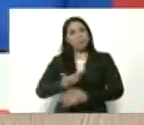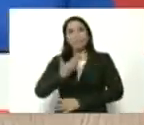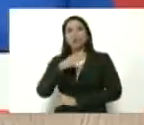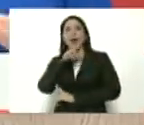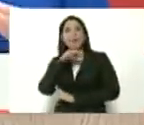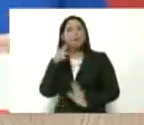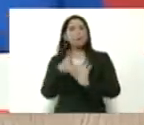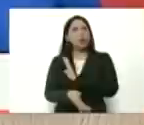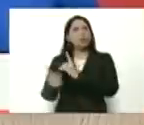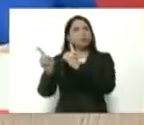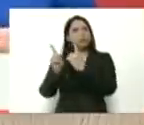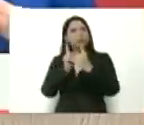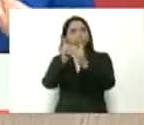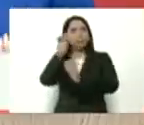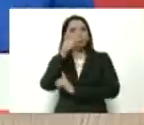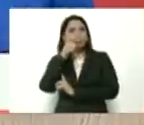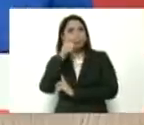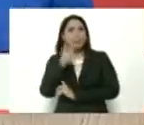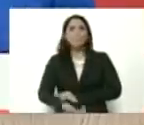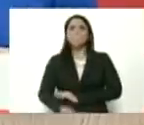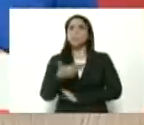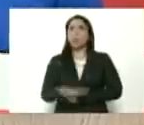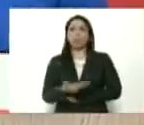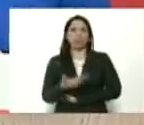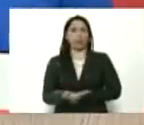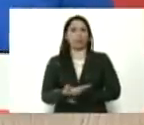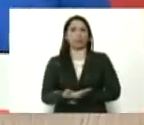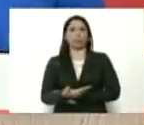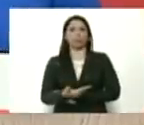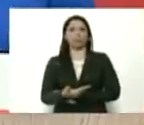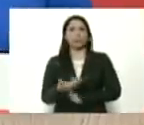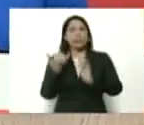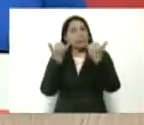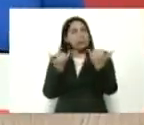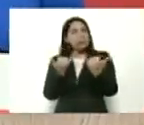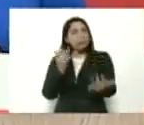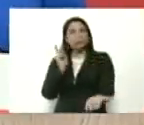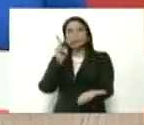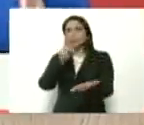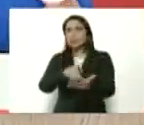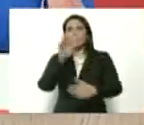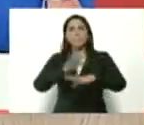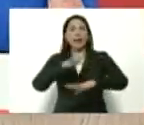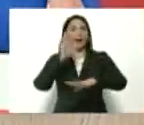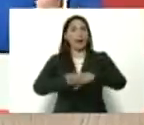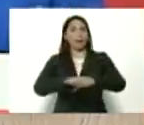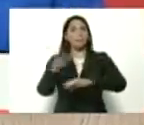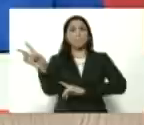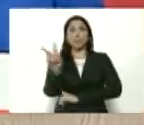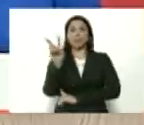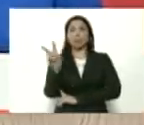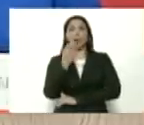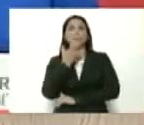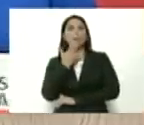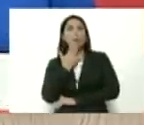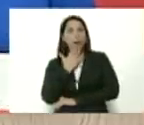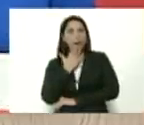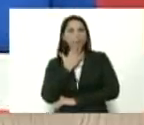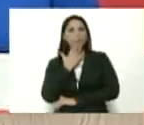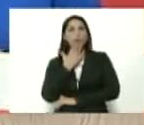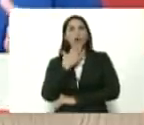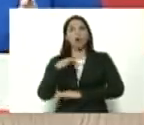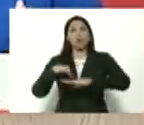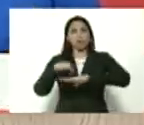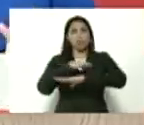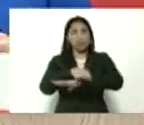del seguimiento de los focos importantes que se han presentado en Venezuela. El caso, por ejemplo, de Los